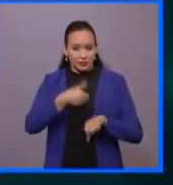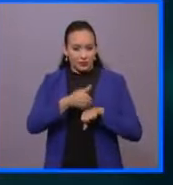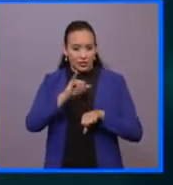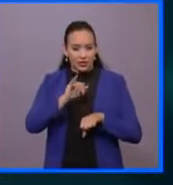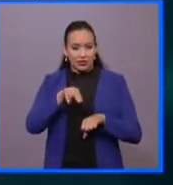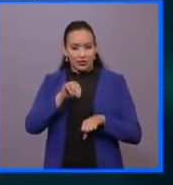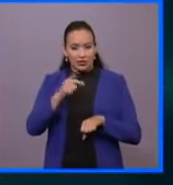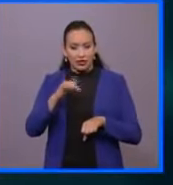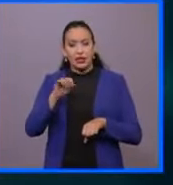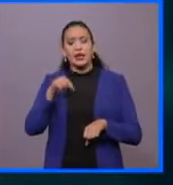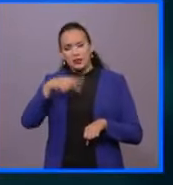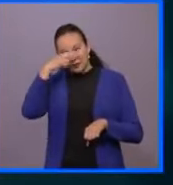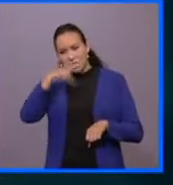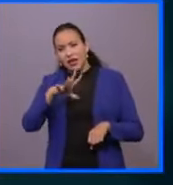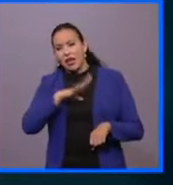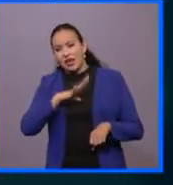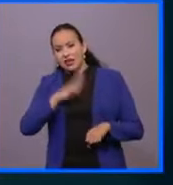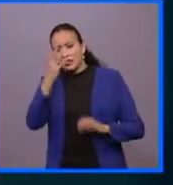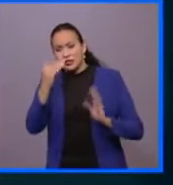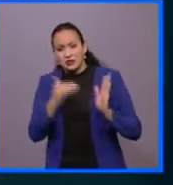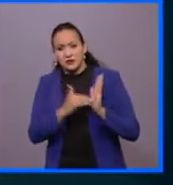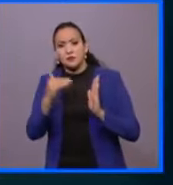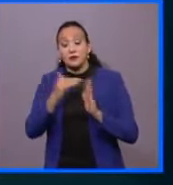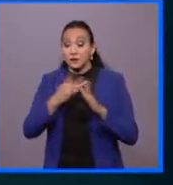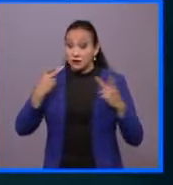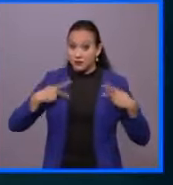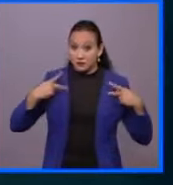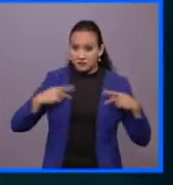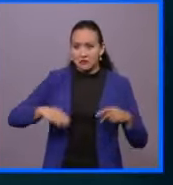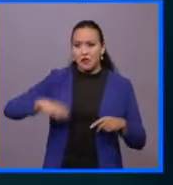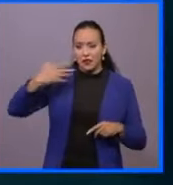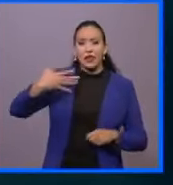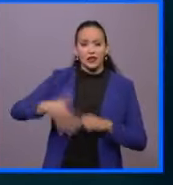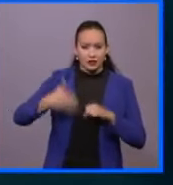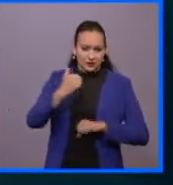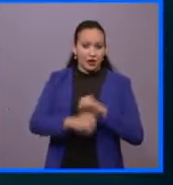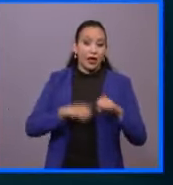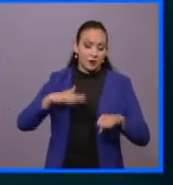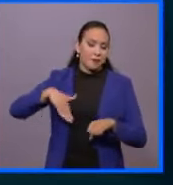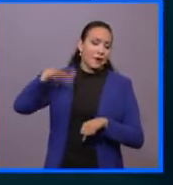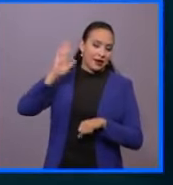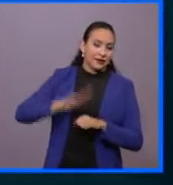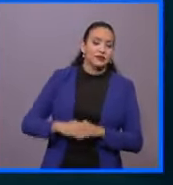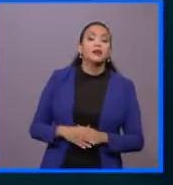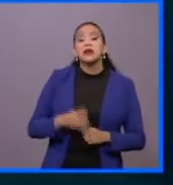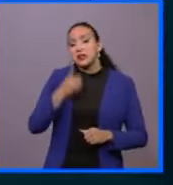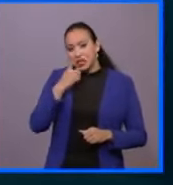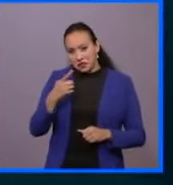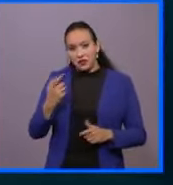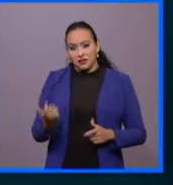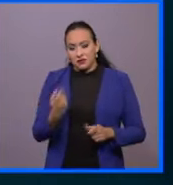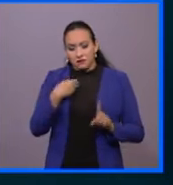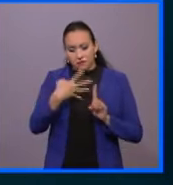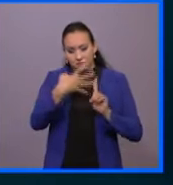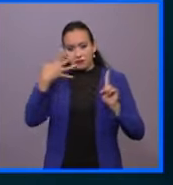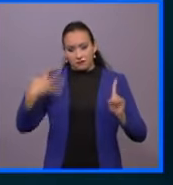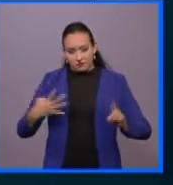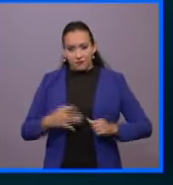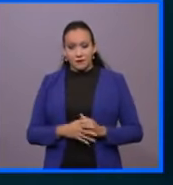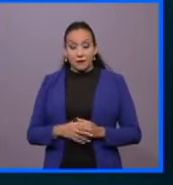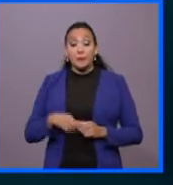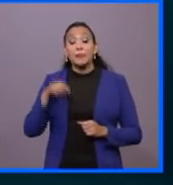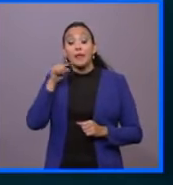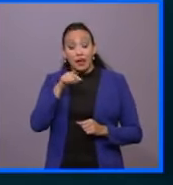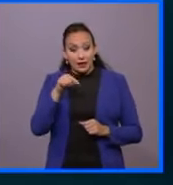INEGI, en México viven cerca de 5 millones de personas mayores de 15 años que se identifican como LGBTI+.